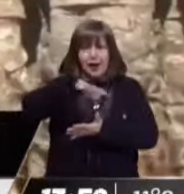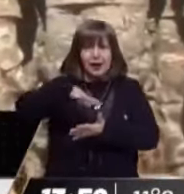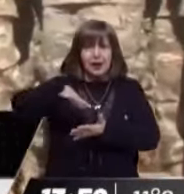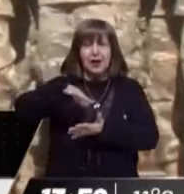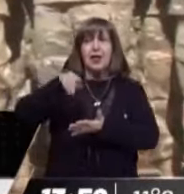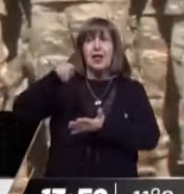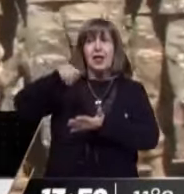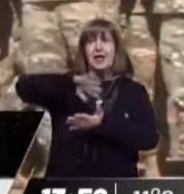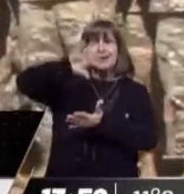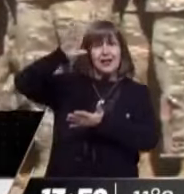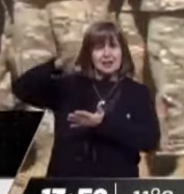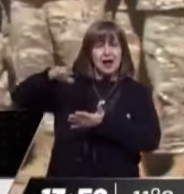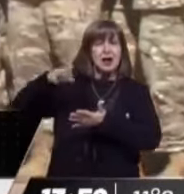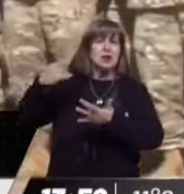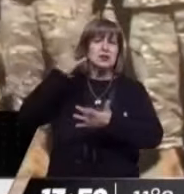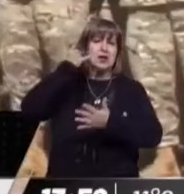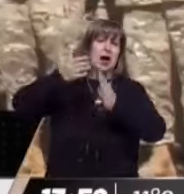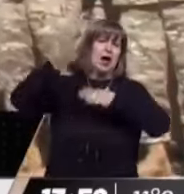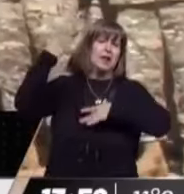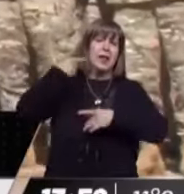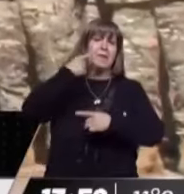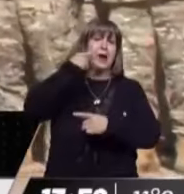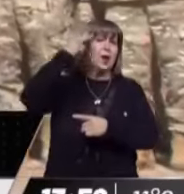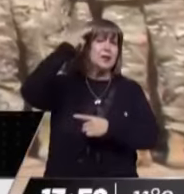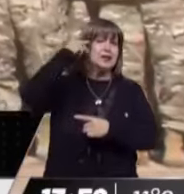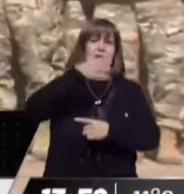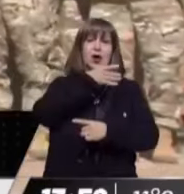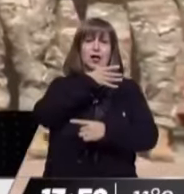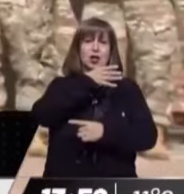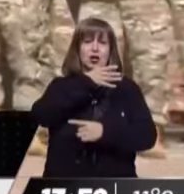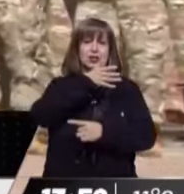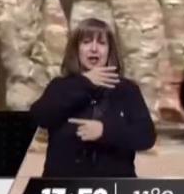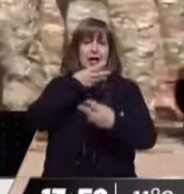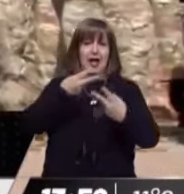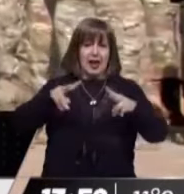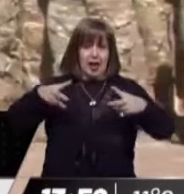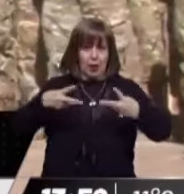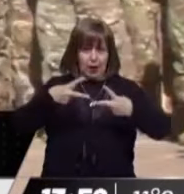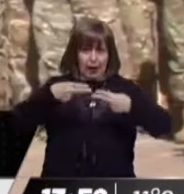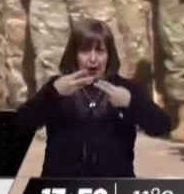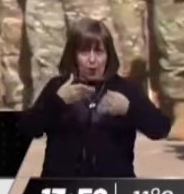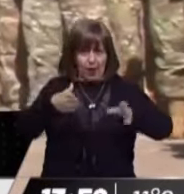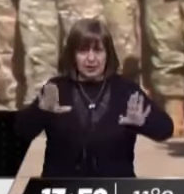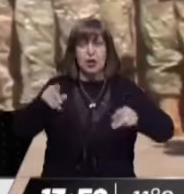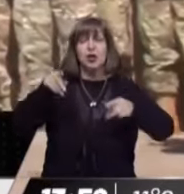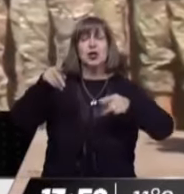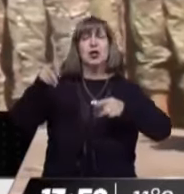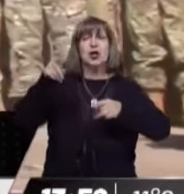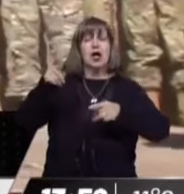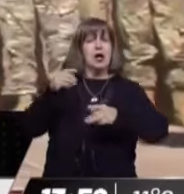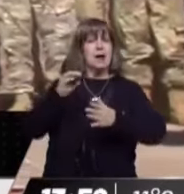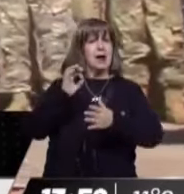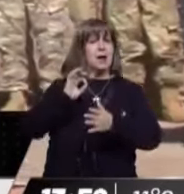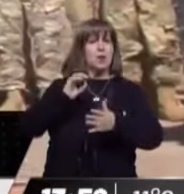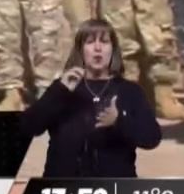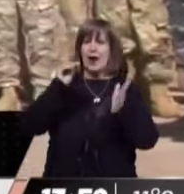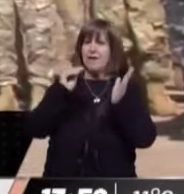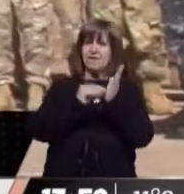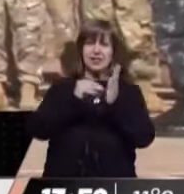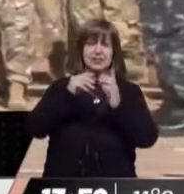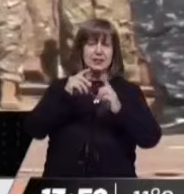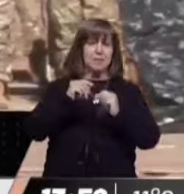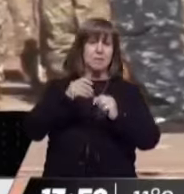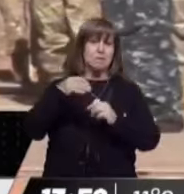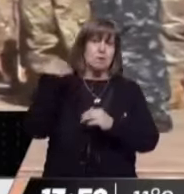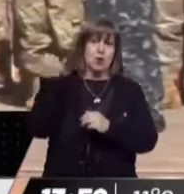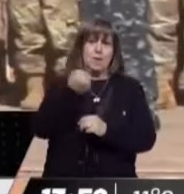Un cerro que se inauguró en 1914, en una fecha muy particular